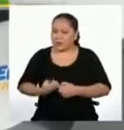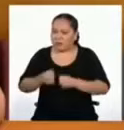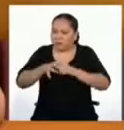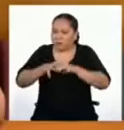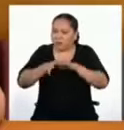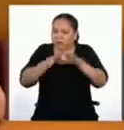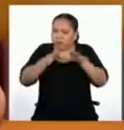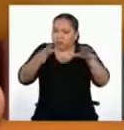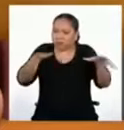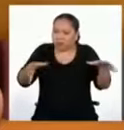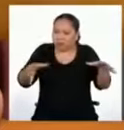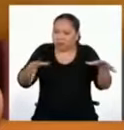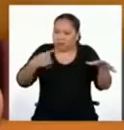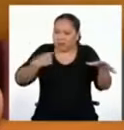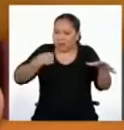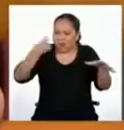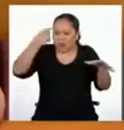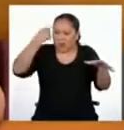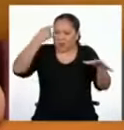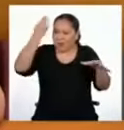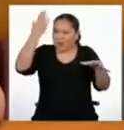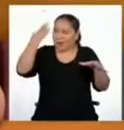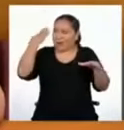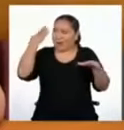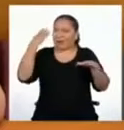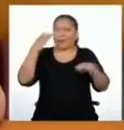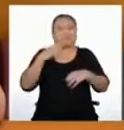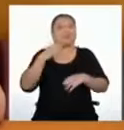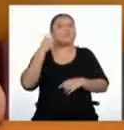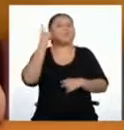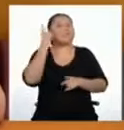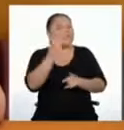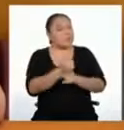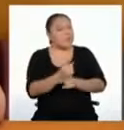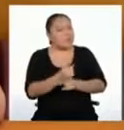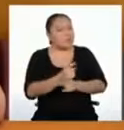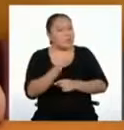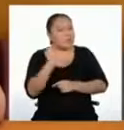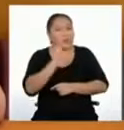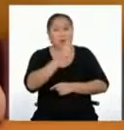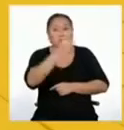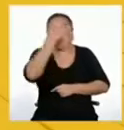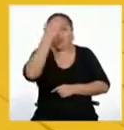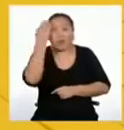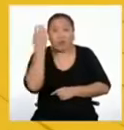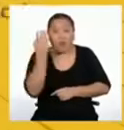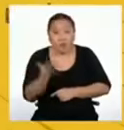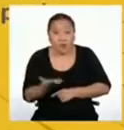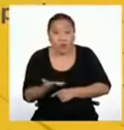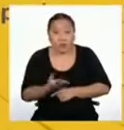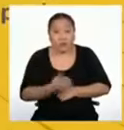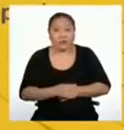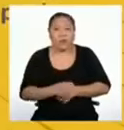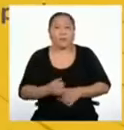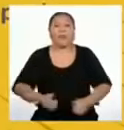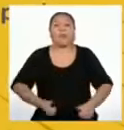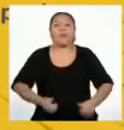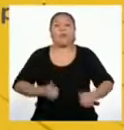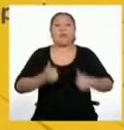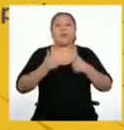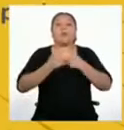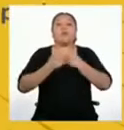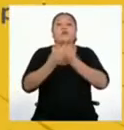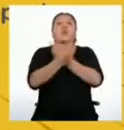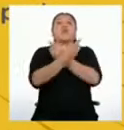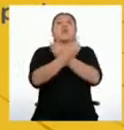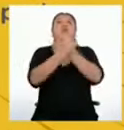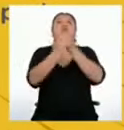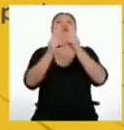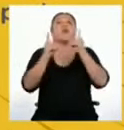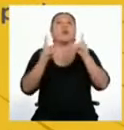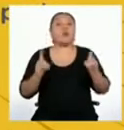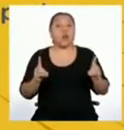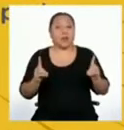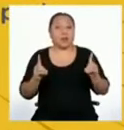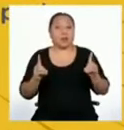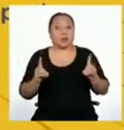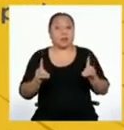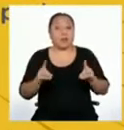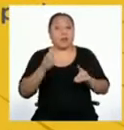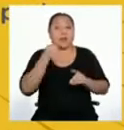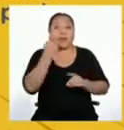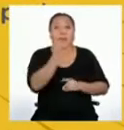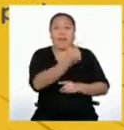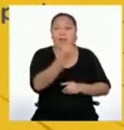creíamos. Así es, pero no olvidemos algo. Vivimos en una democracia. De